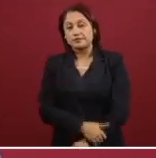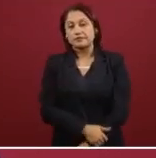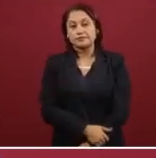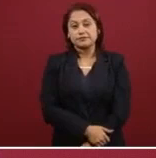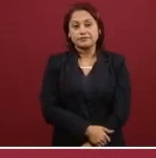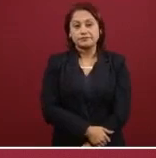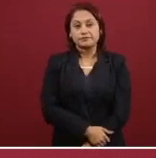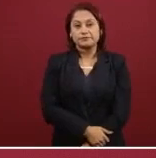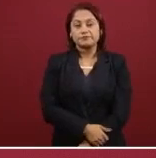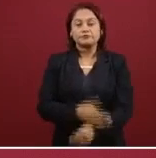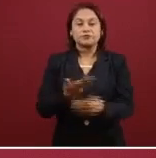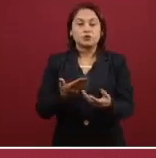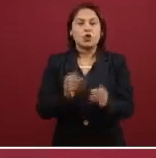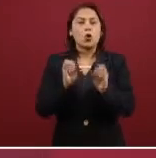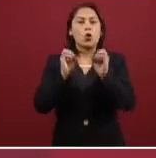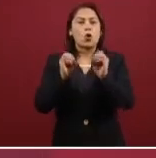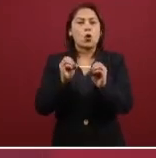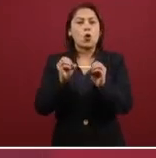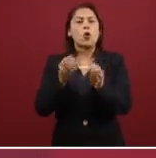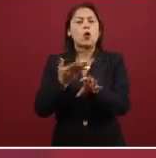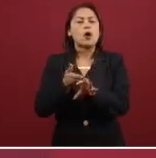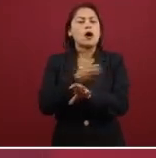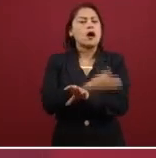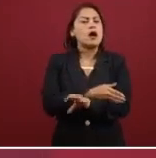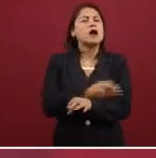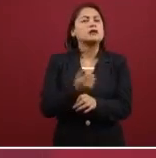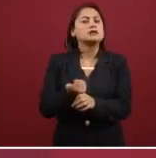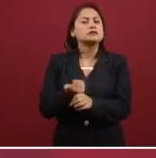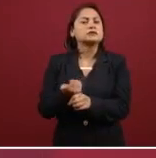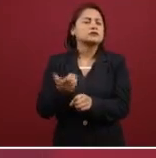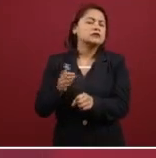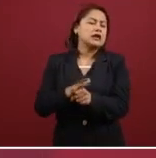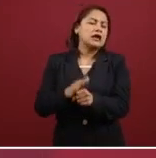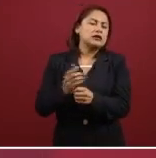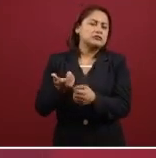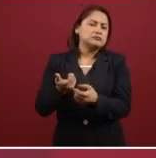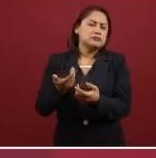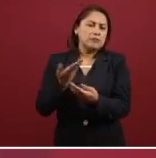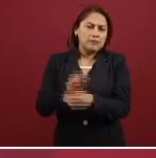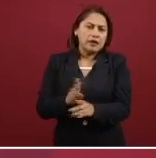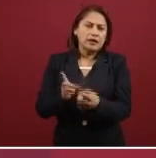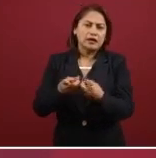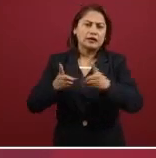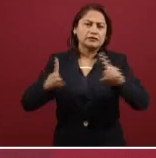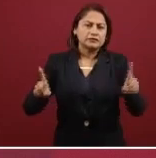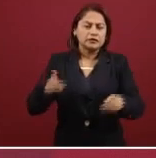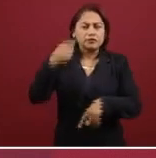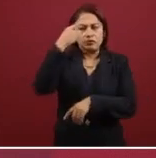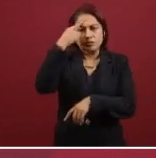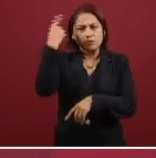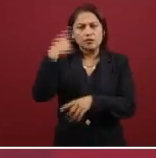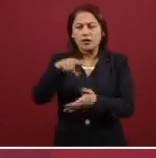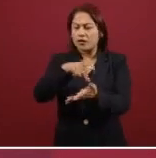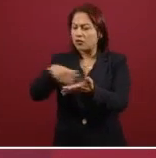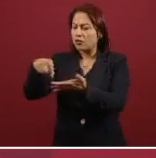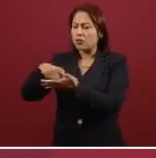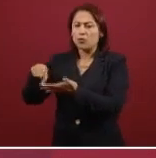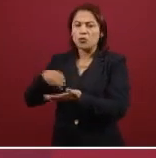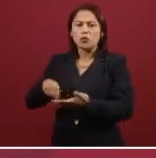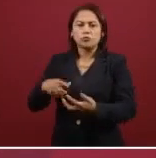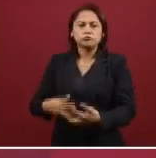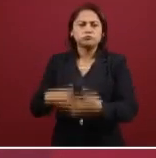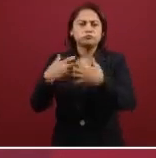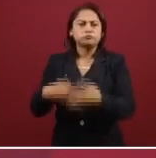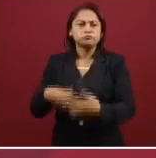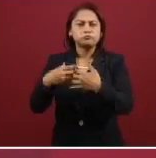o utilizar la banca de desarrollo para comprar las plantas de fertilizantes y dejar esa